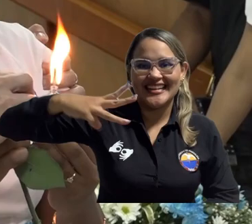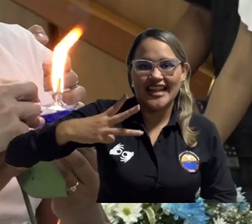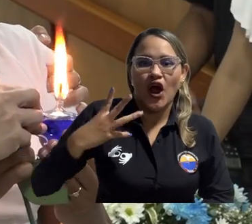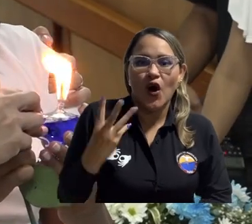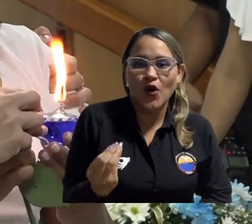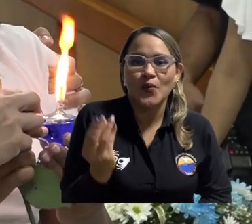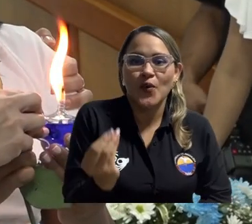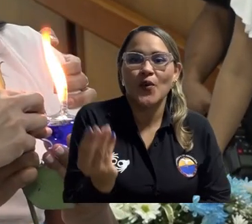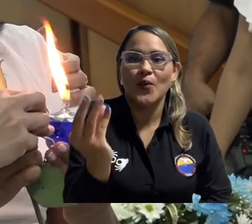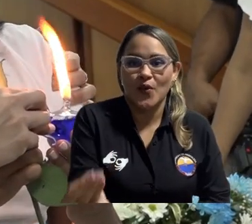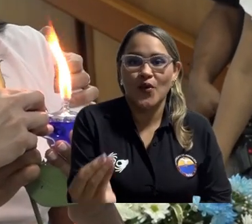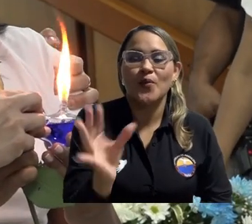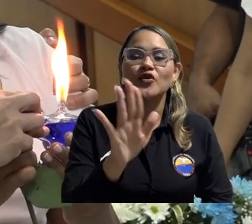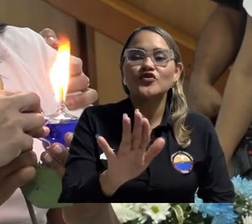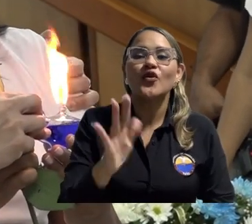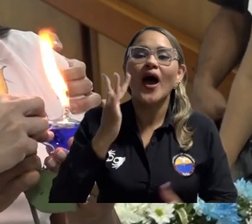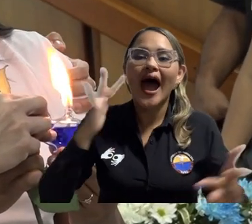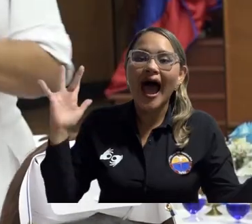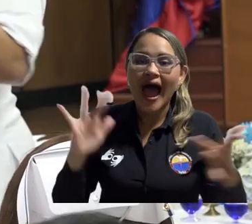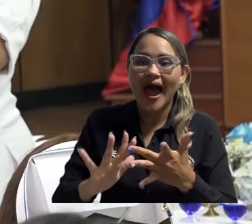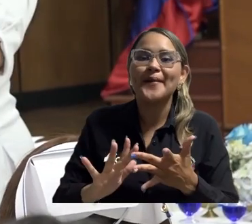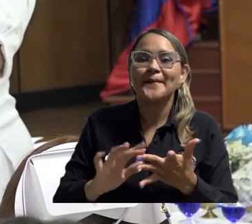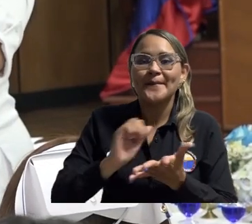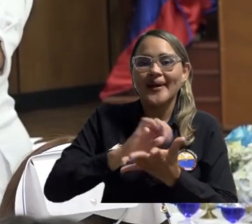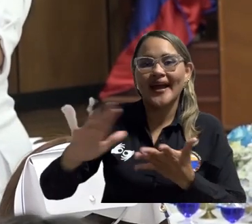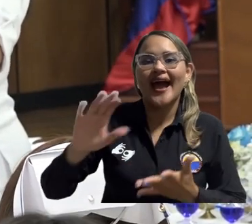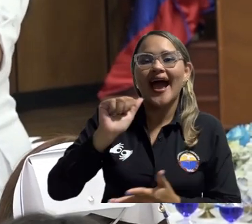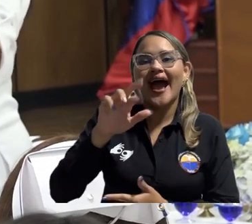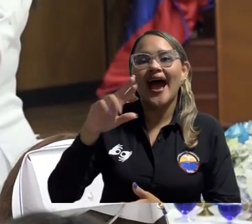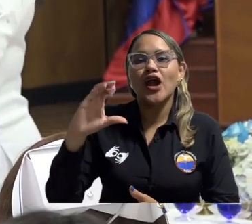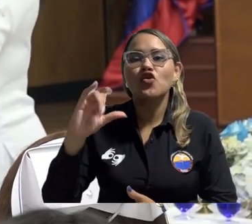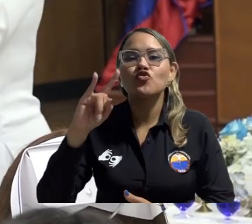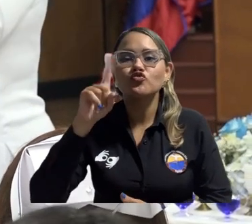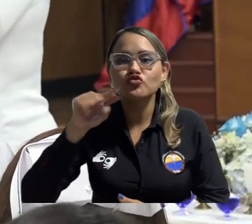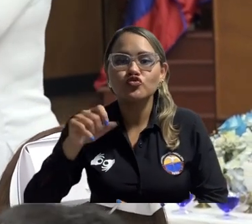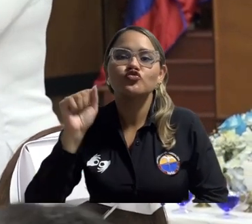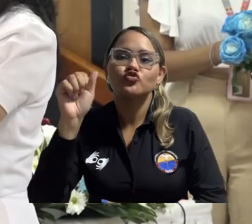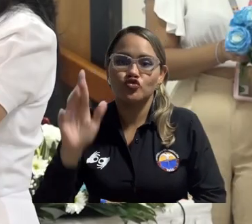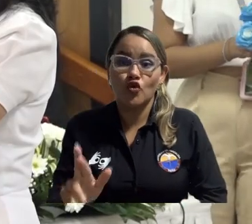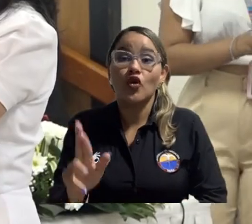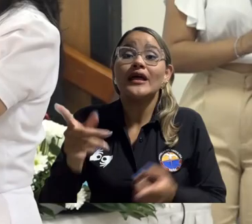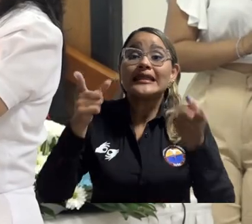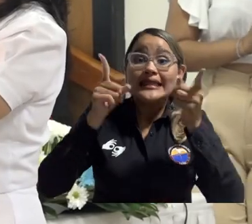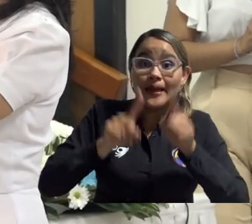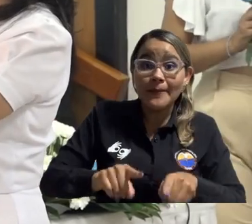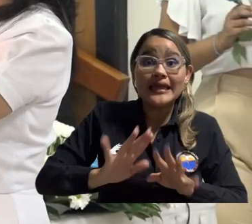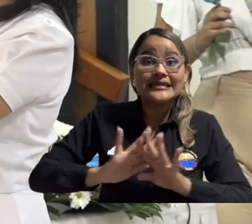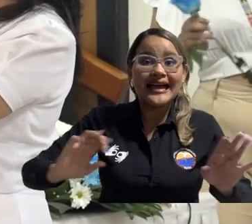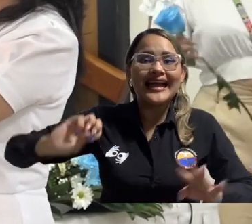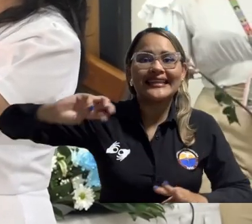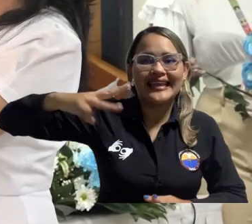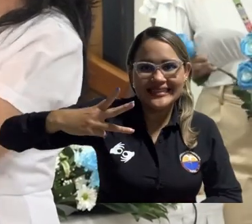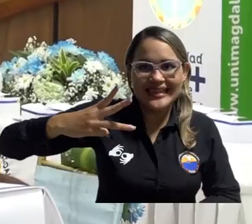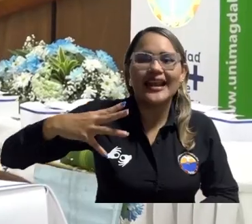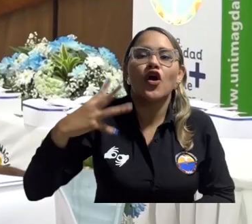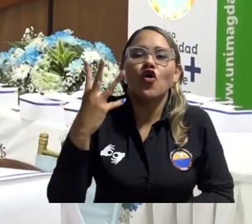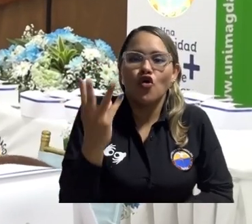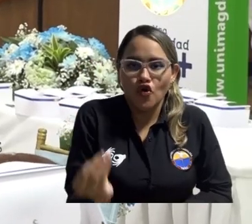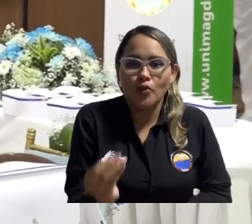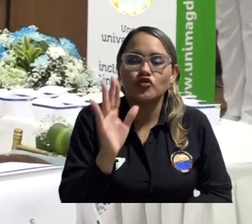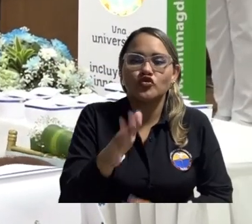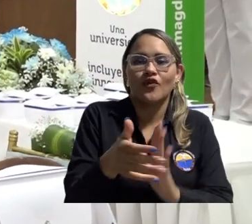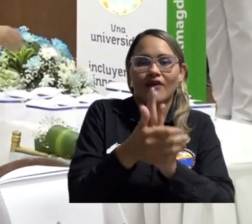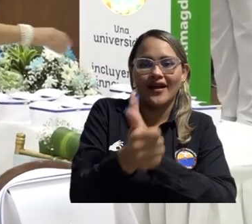jóvenes integran la tercera cohorte que sale a la sociedad tras la obtención de la acreditación internacional ARCUSUR, y además también